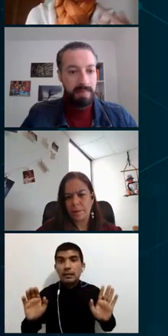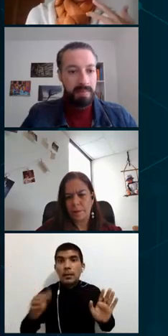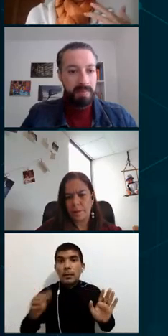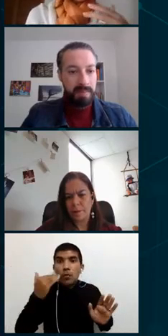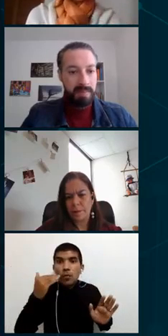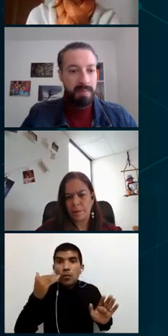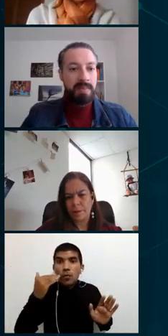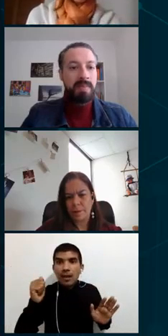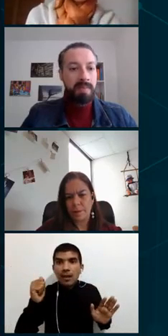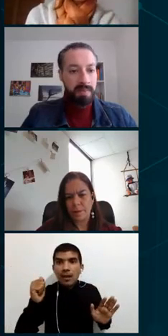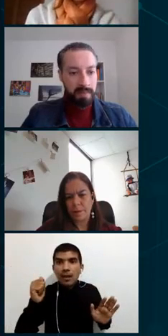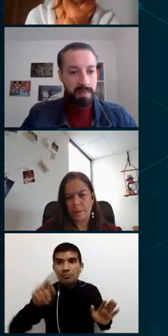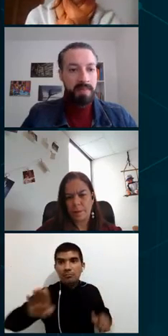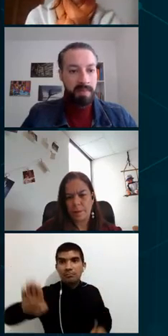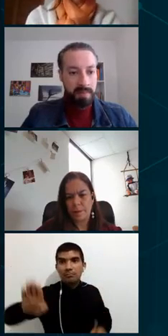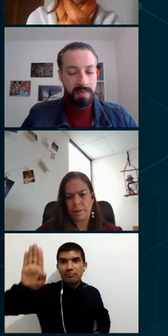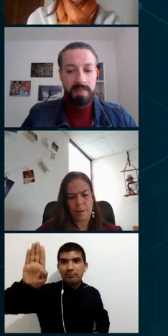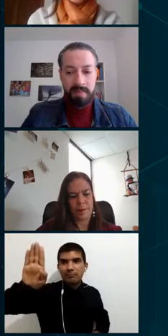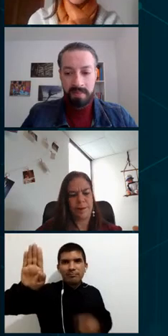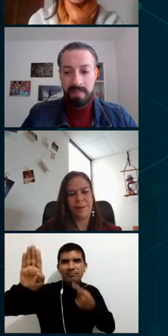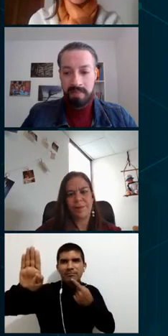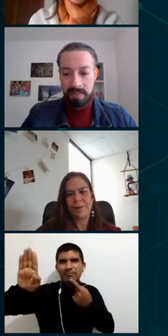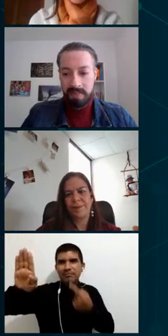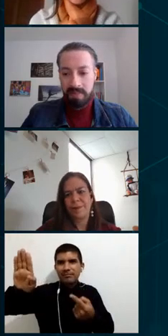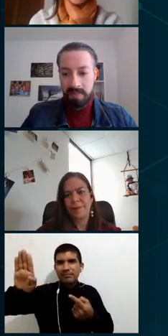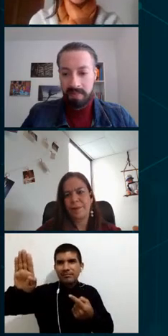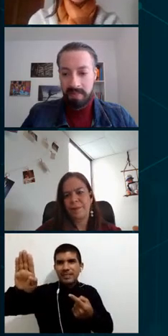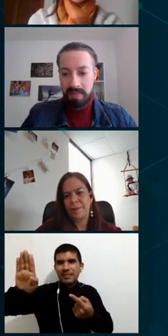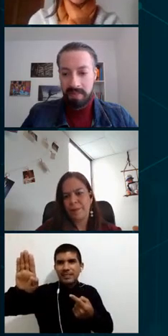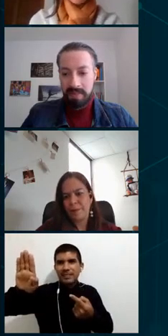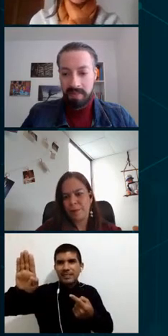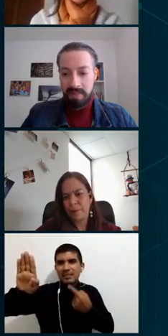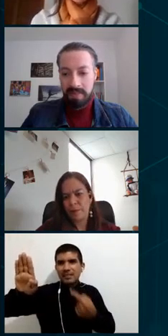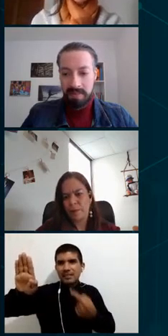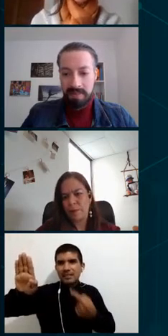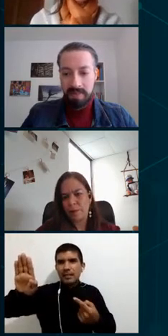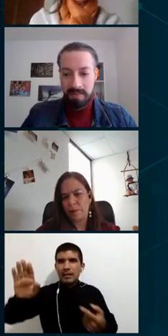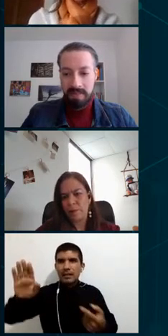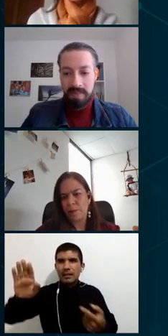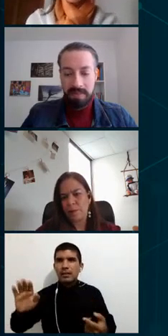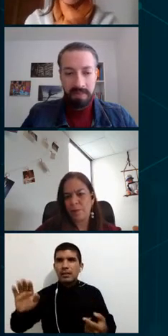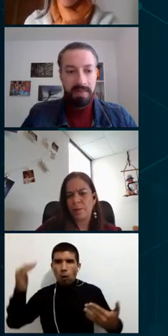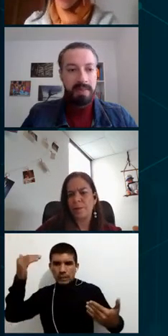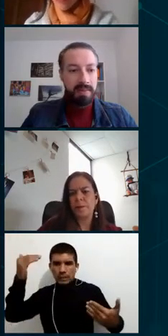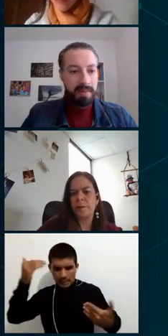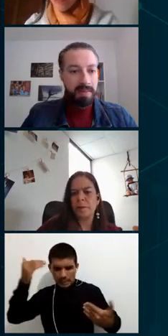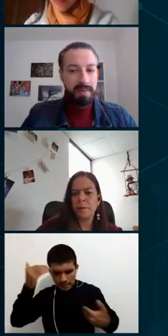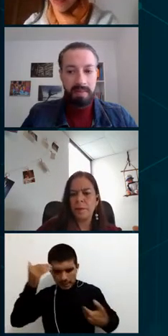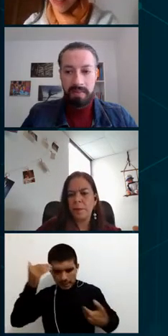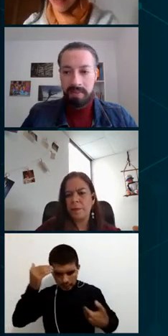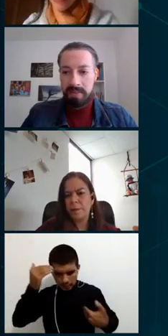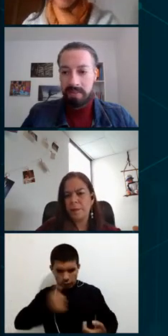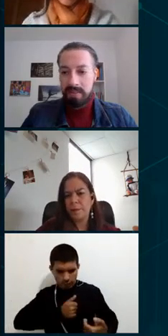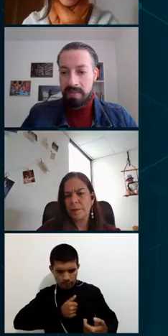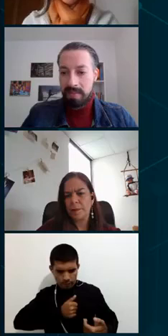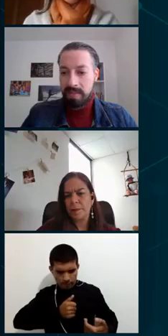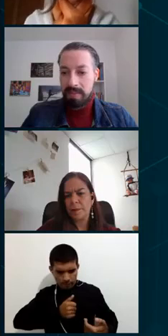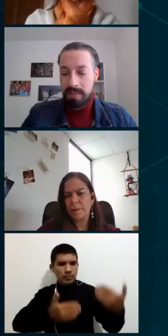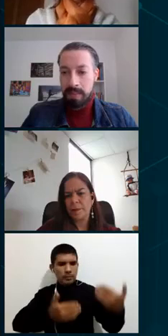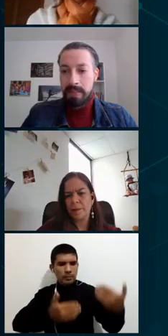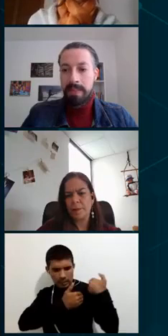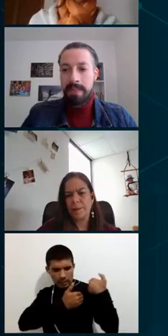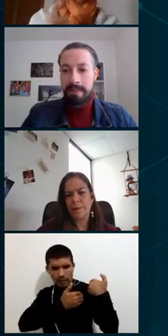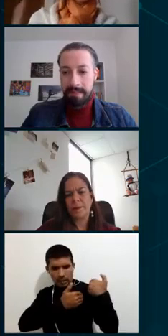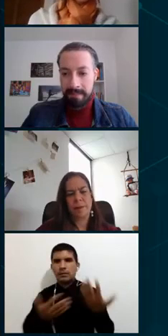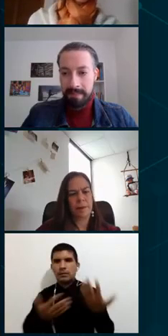de la conciencia propia, ¿no? Pero ella dice, desde la perspectiva, perdón, dice, dado que no